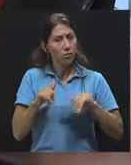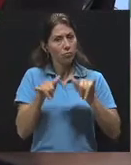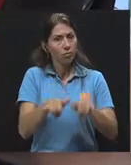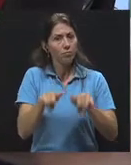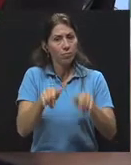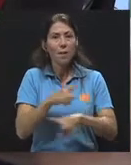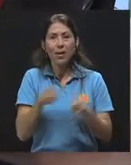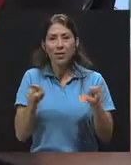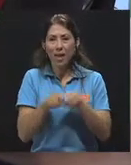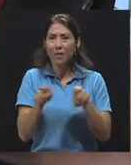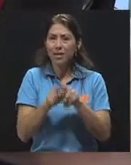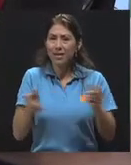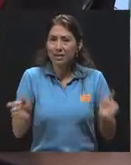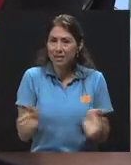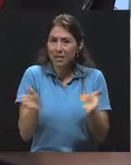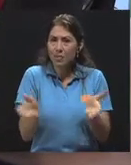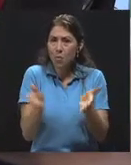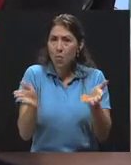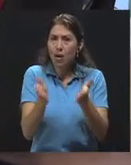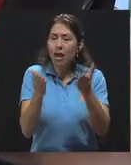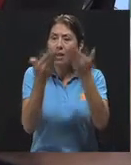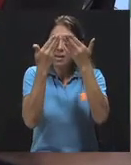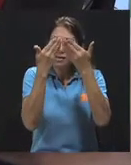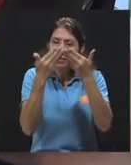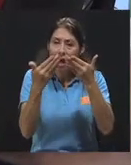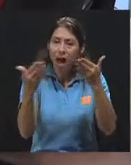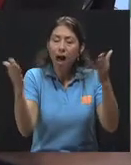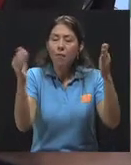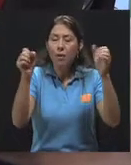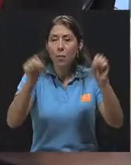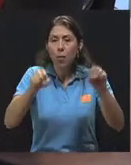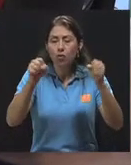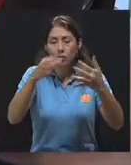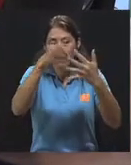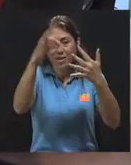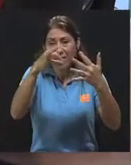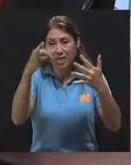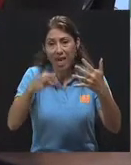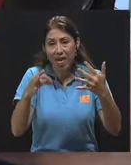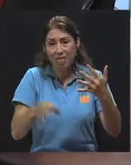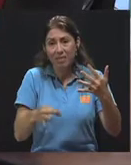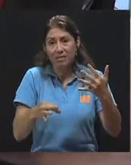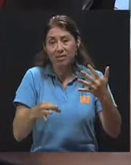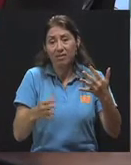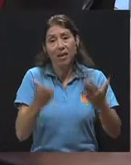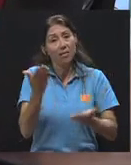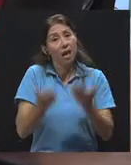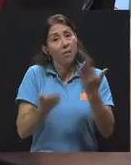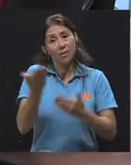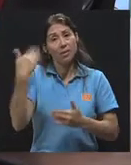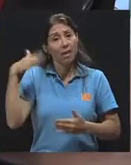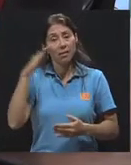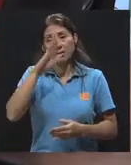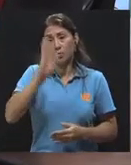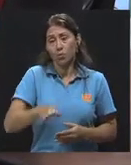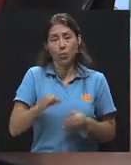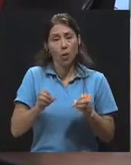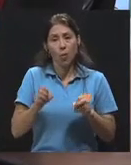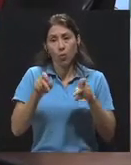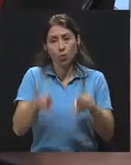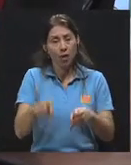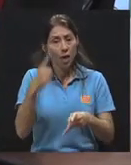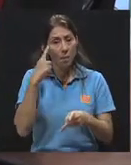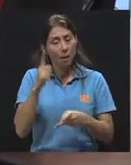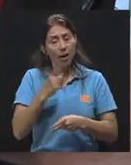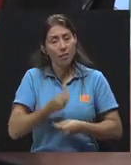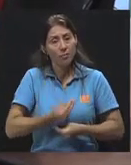que los estimula y les abre como una puerta a un mundo que de alguna forma tal vez si no hubiera sido de esa manera no hubieran tenido la oportunidad